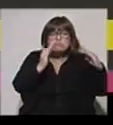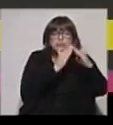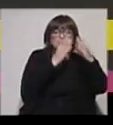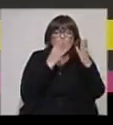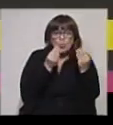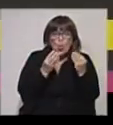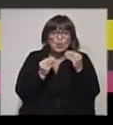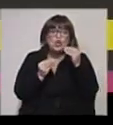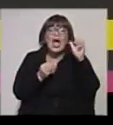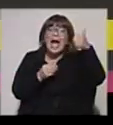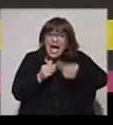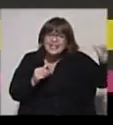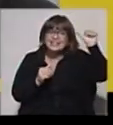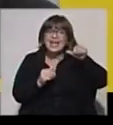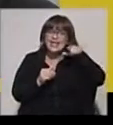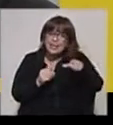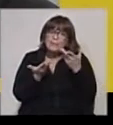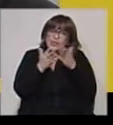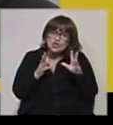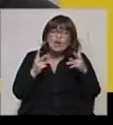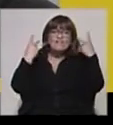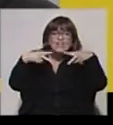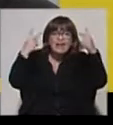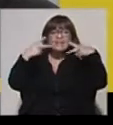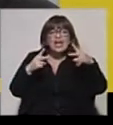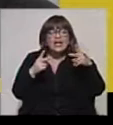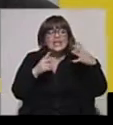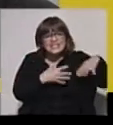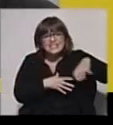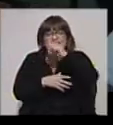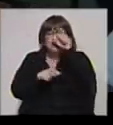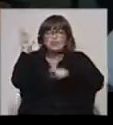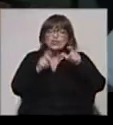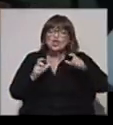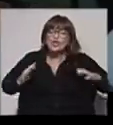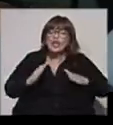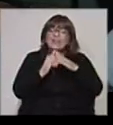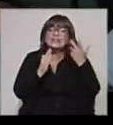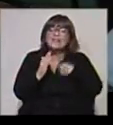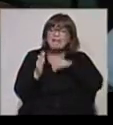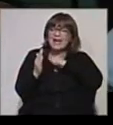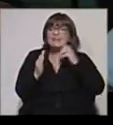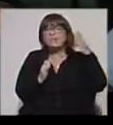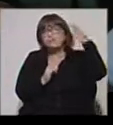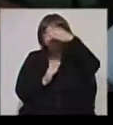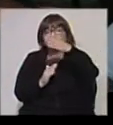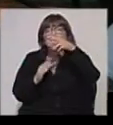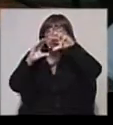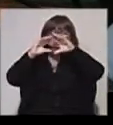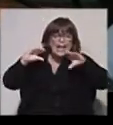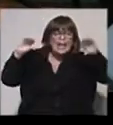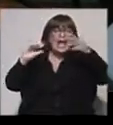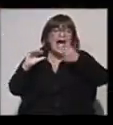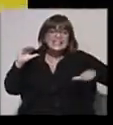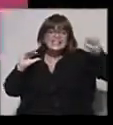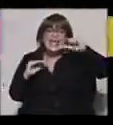es que creó una agencia de viaje para llevar personas, montañeros españoles, al Himalaya y que pudieran disfrutar